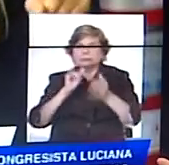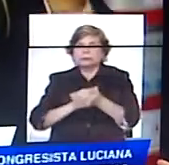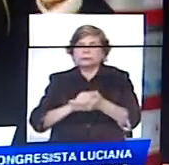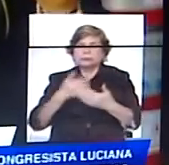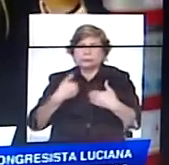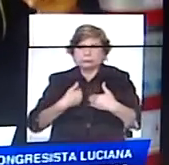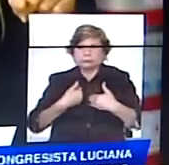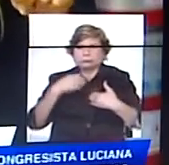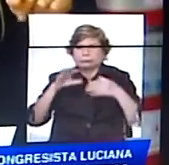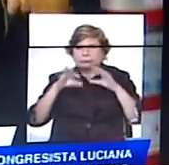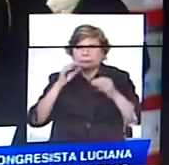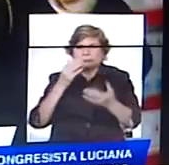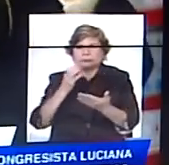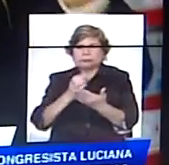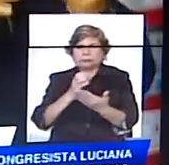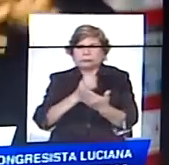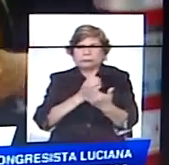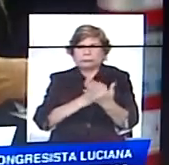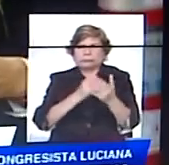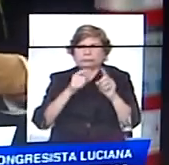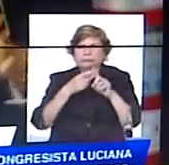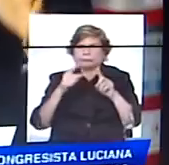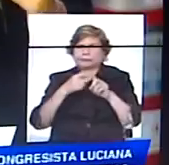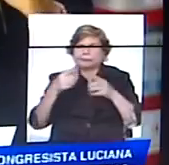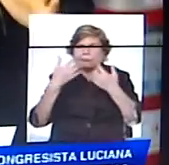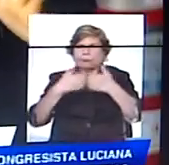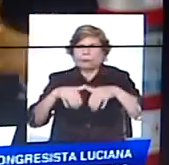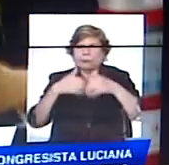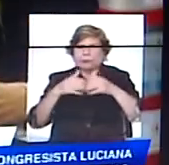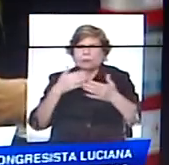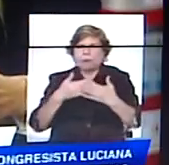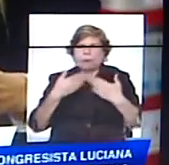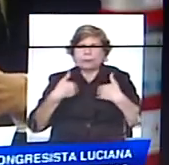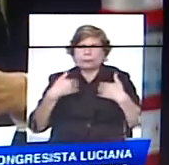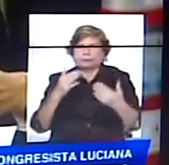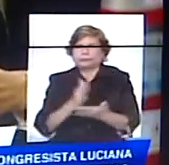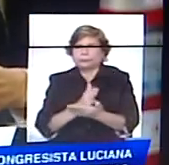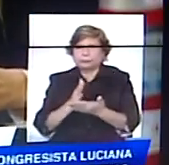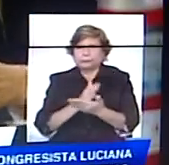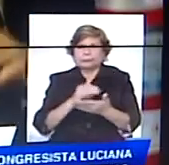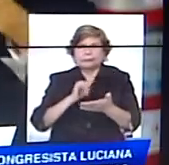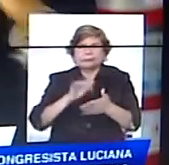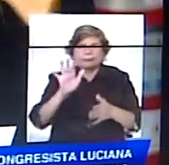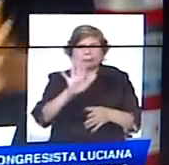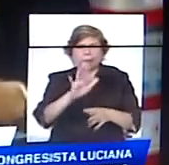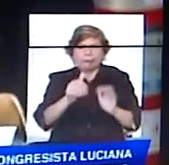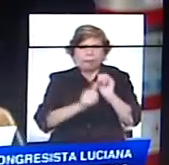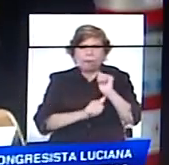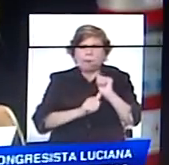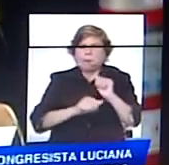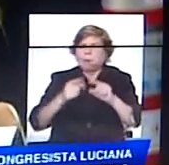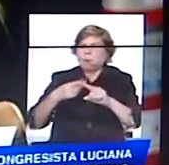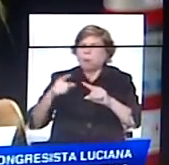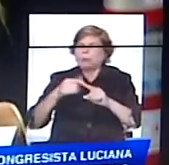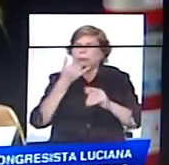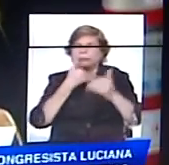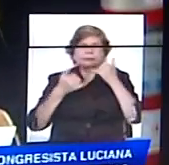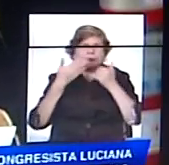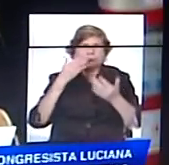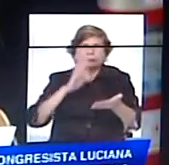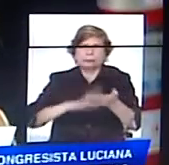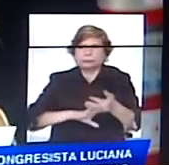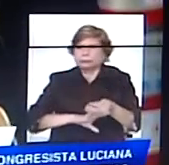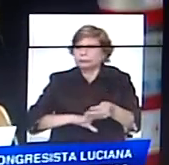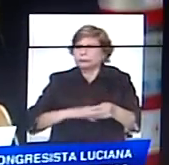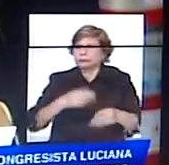de la acusación fiscal, Luciana León sería parte del brazo político ilegal de los intocables